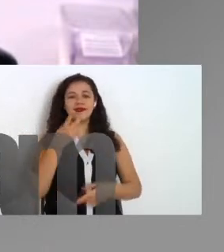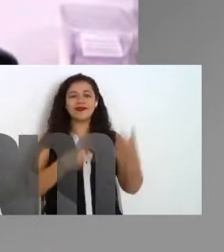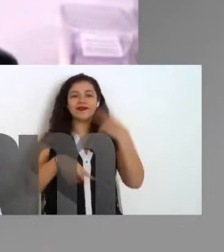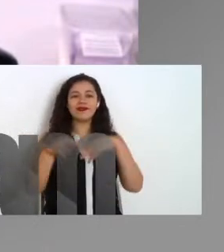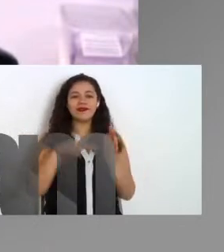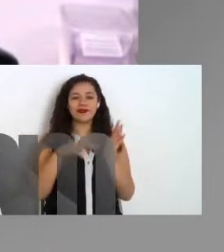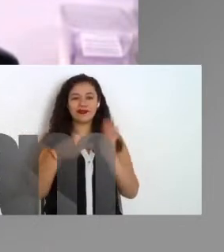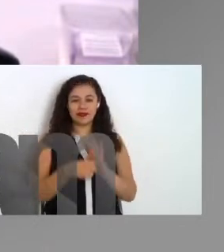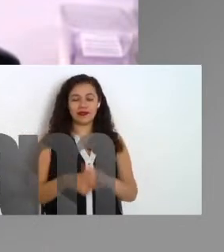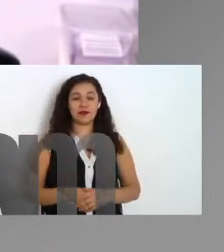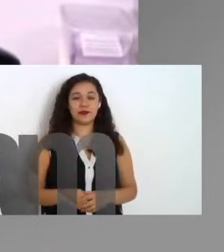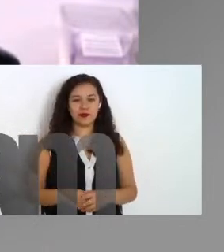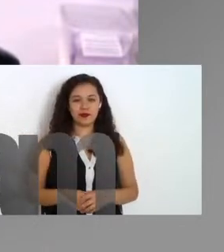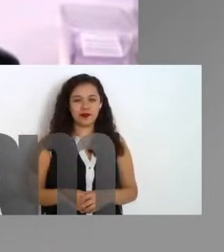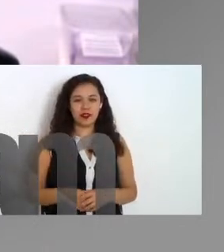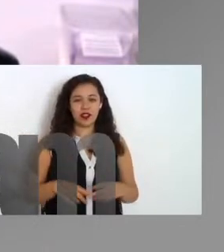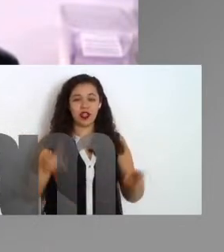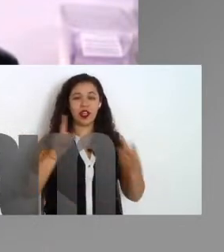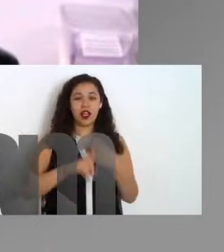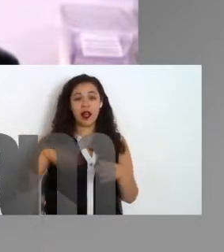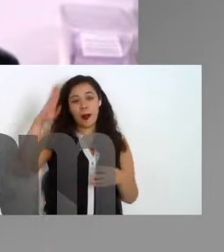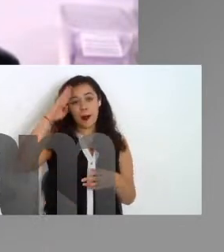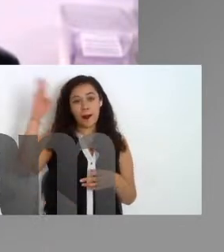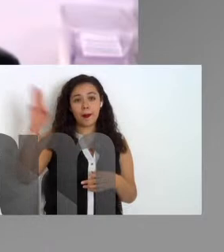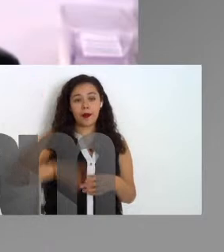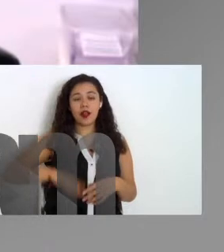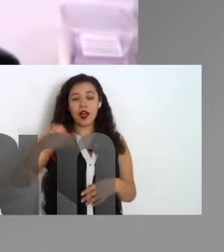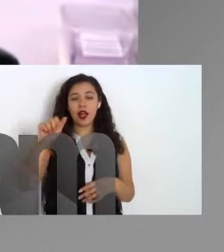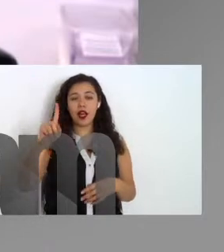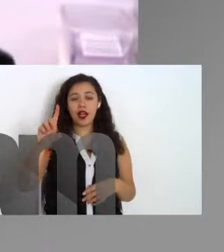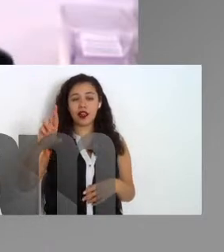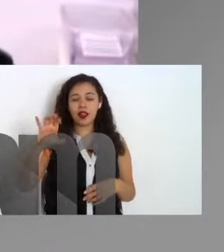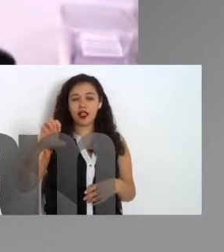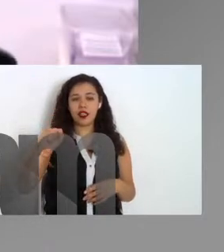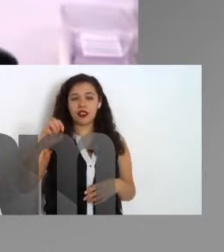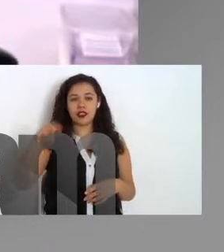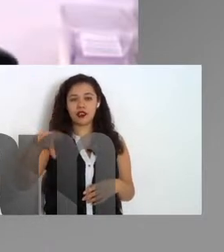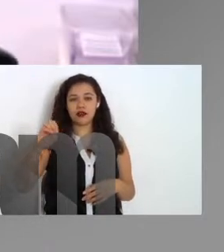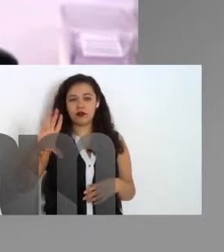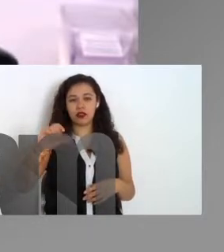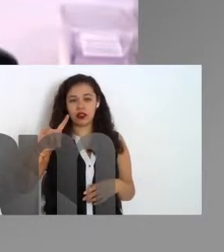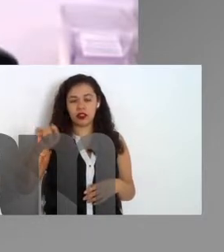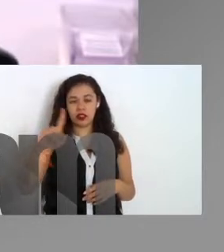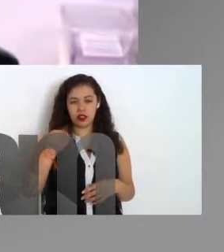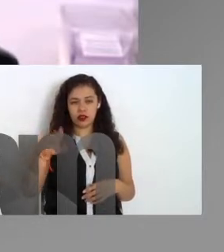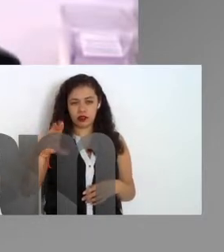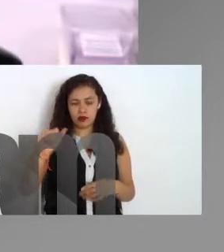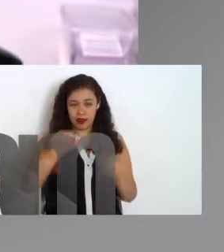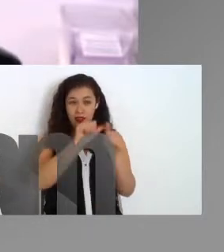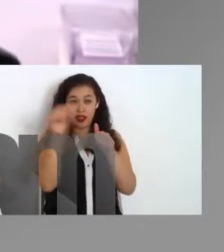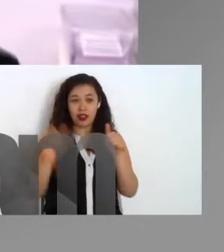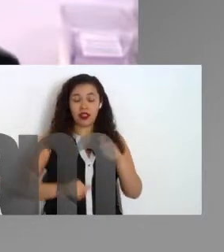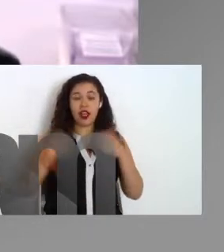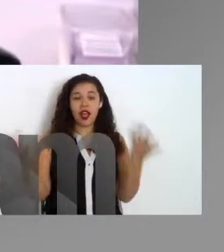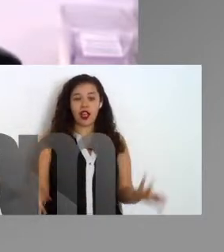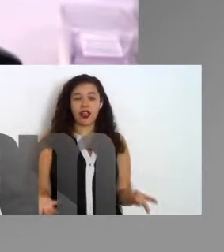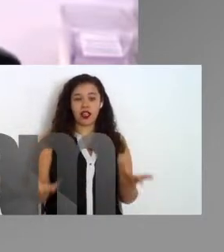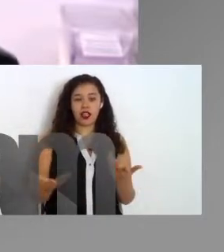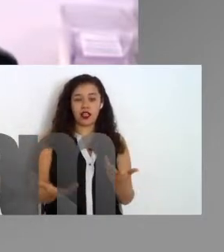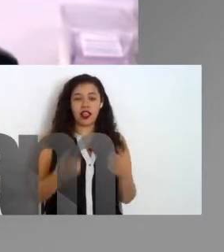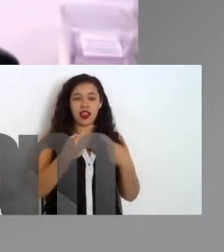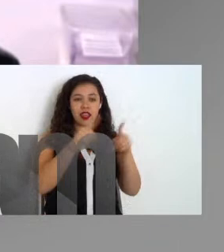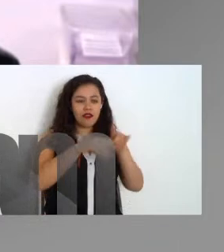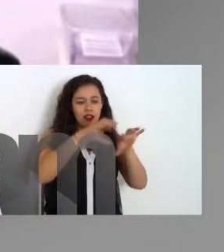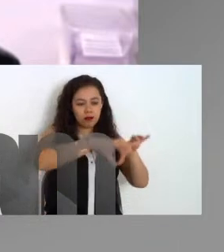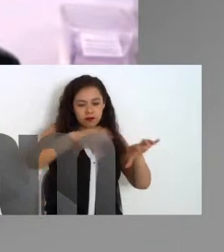El maestro Andrés Moctezuma Barragán, el artista Andrés Moctezuma Barragán tiene una formación transdisciplinaria que partió